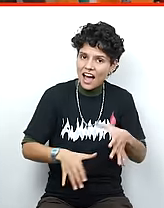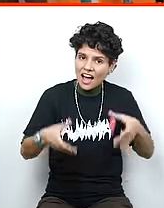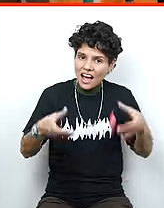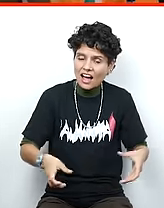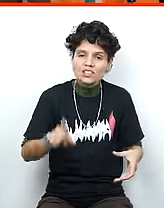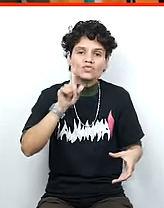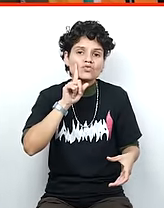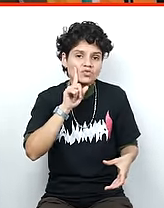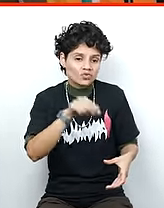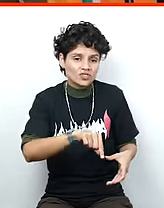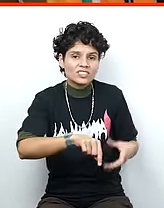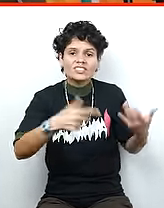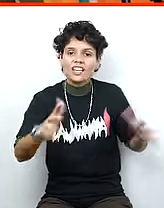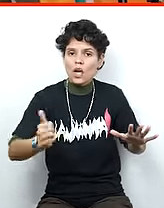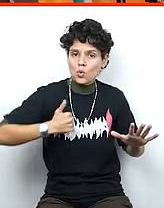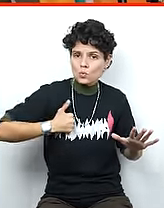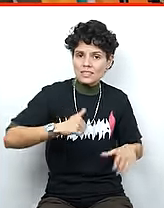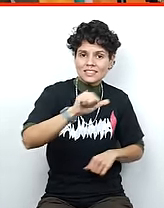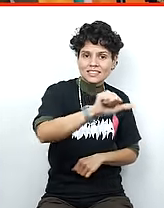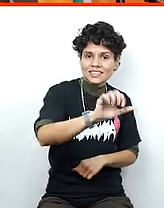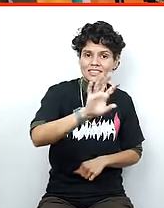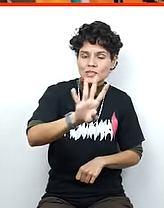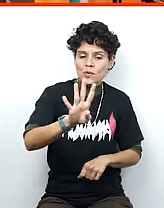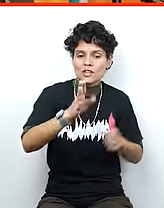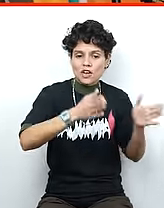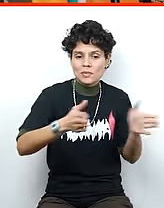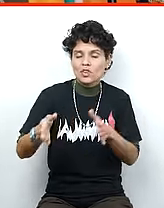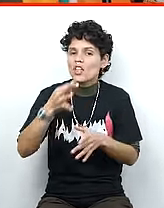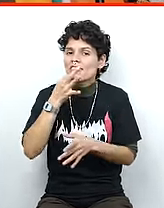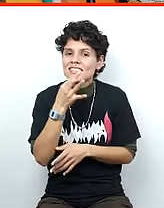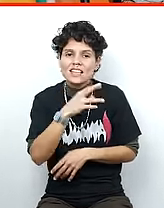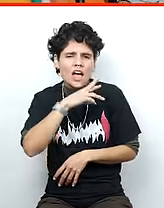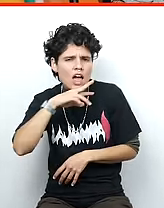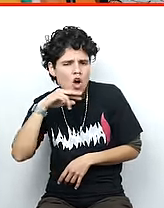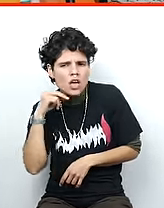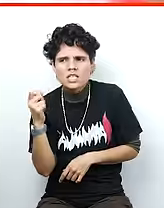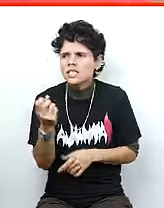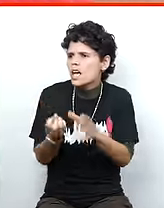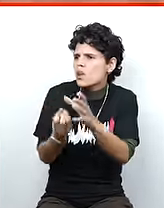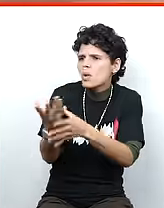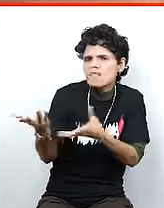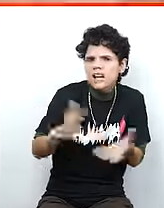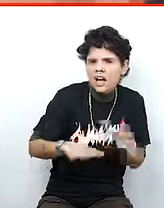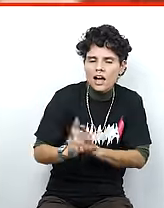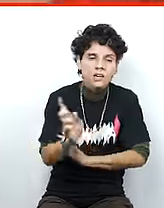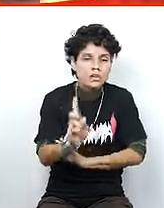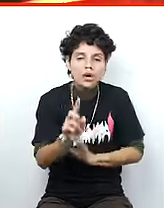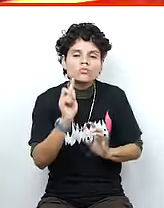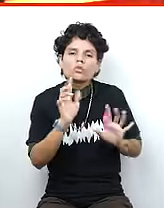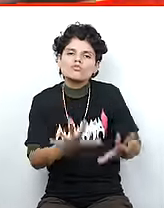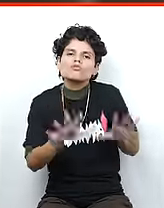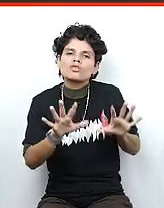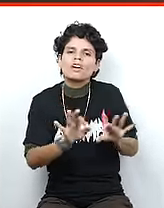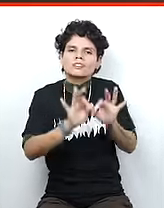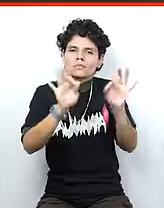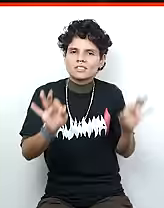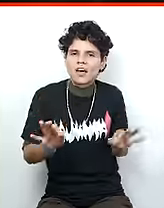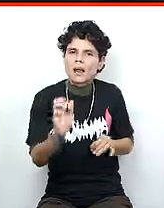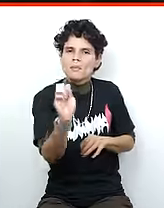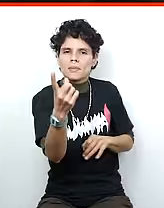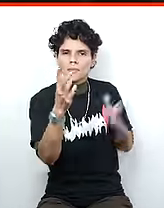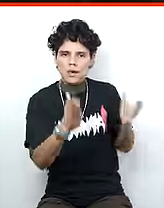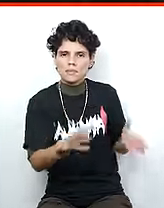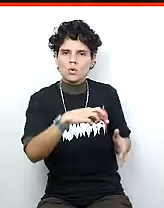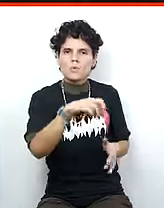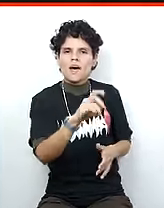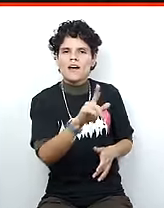Esta caja tiene 64 capítulos. Todos dicen que es de apretado, es que es icónica. Desde el capítulo 1. Es más uno, valiosa la caja que... Sí, desde el